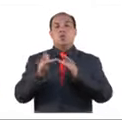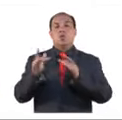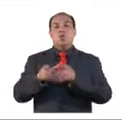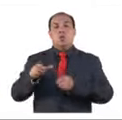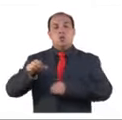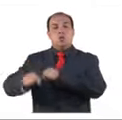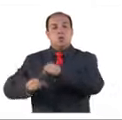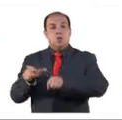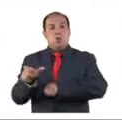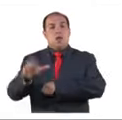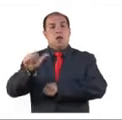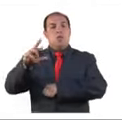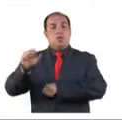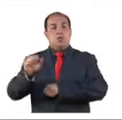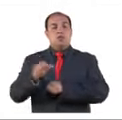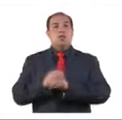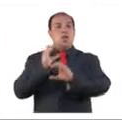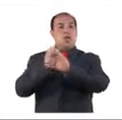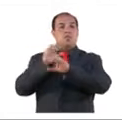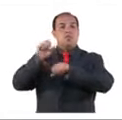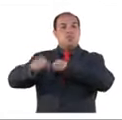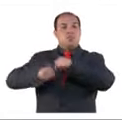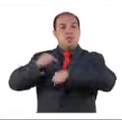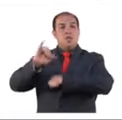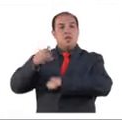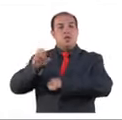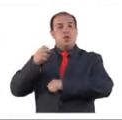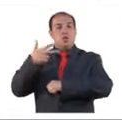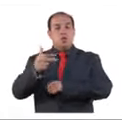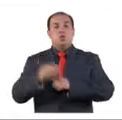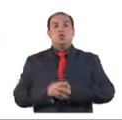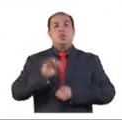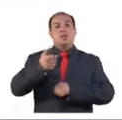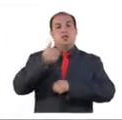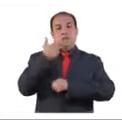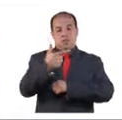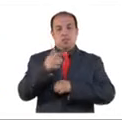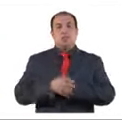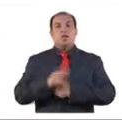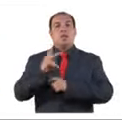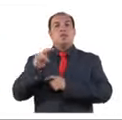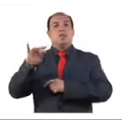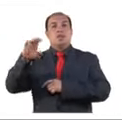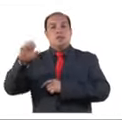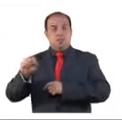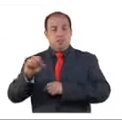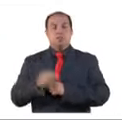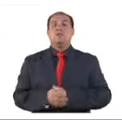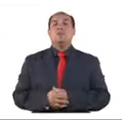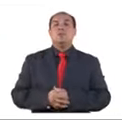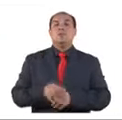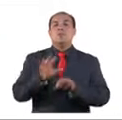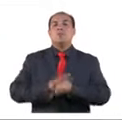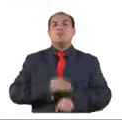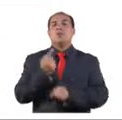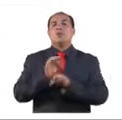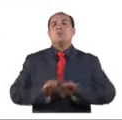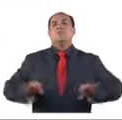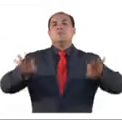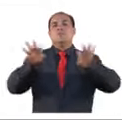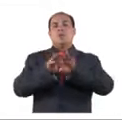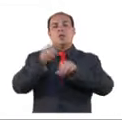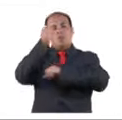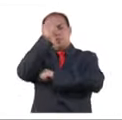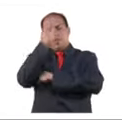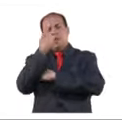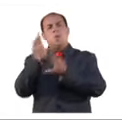bici de eje 8, con el bus bici de eje 7, el ciclocarril de Miguel Laurent, el de Pilares. ¿Por qué es importante? ¿Cómo fue concebida esta ciclovía?